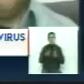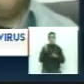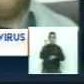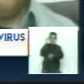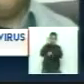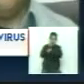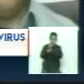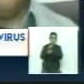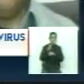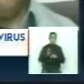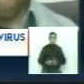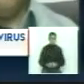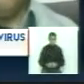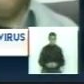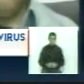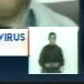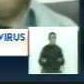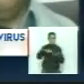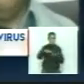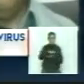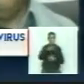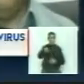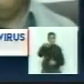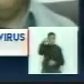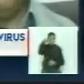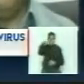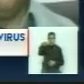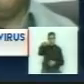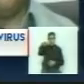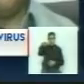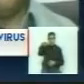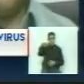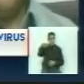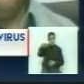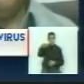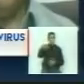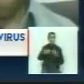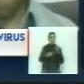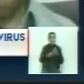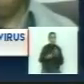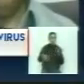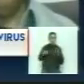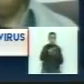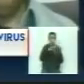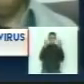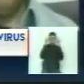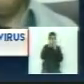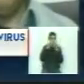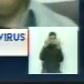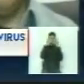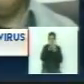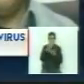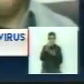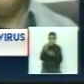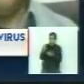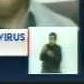omiso. Hay mucha indisciplina, un desorden, hay como que confusión entre las